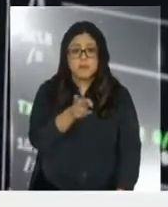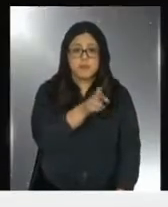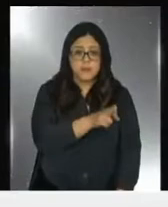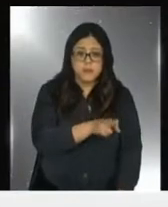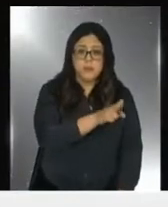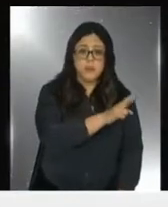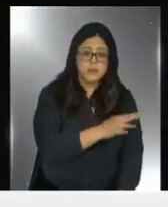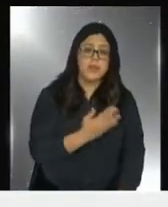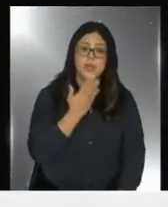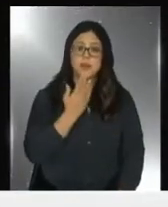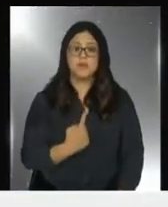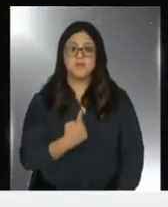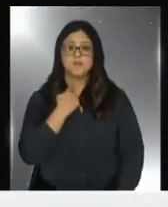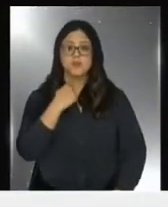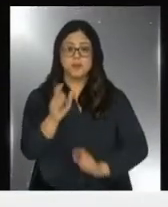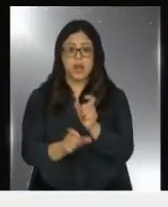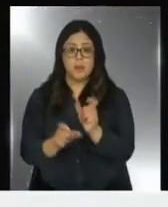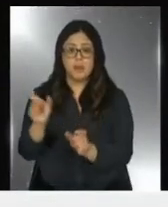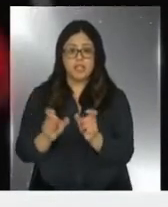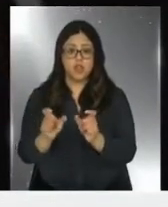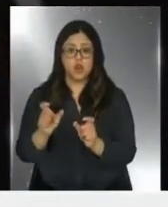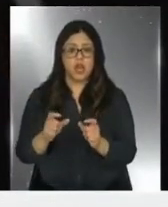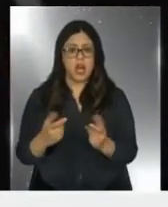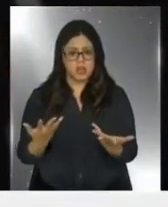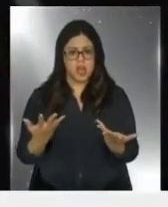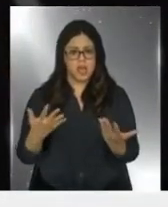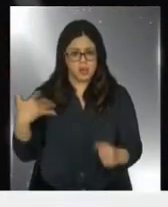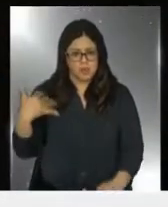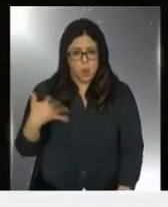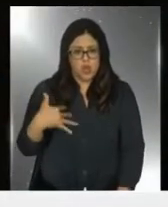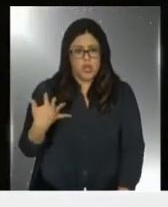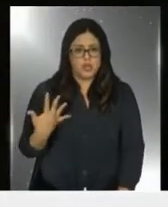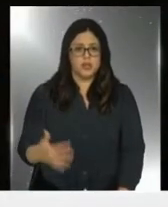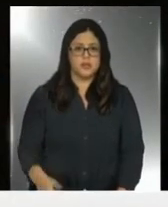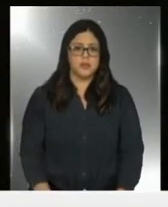incluso afectando a personas de poder.